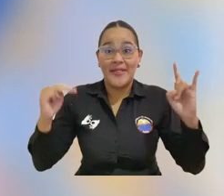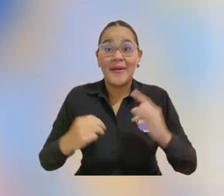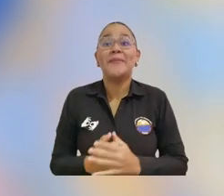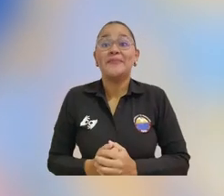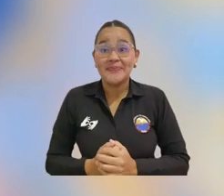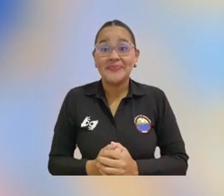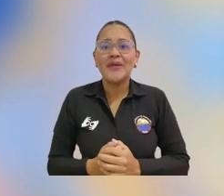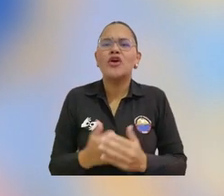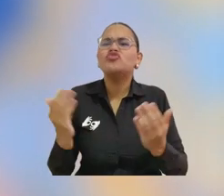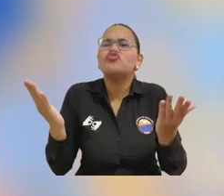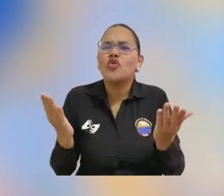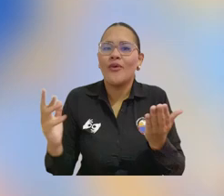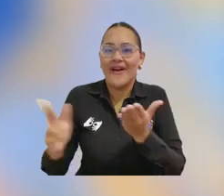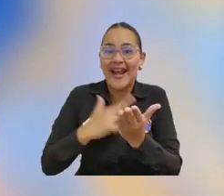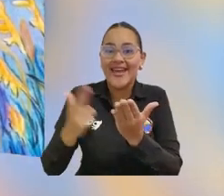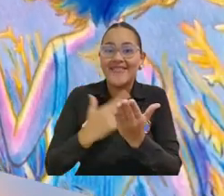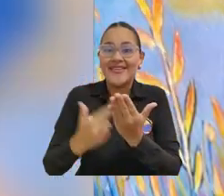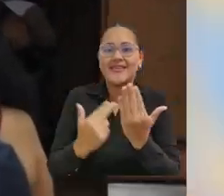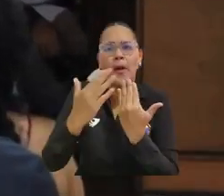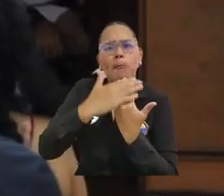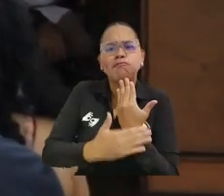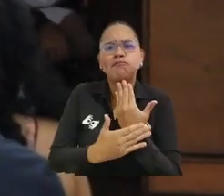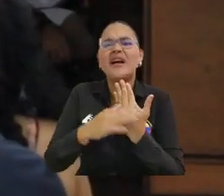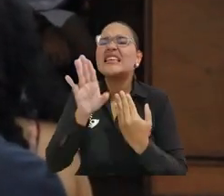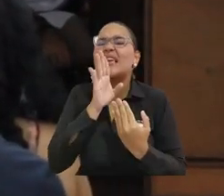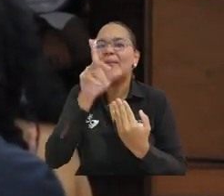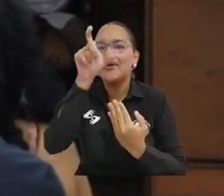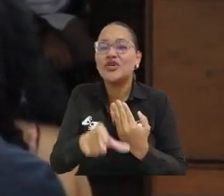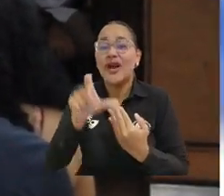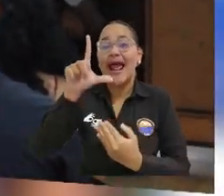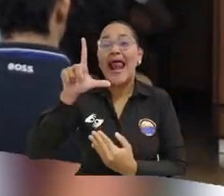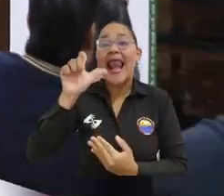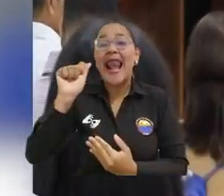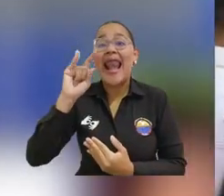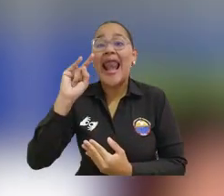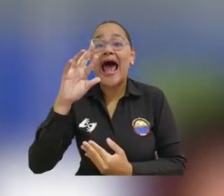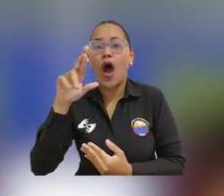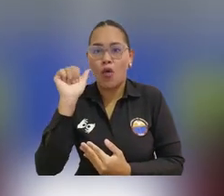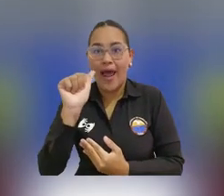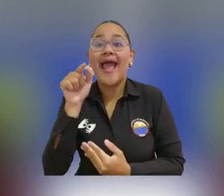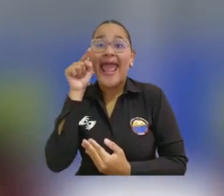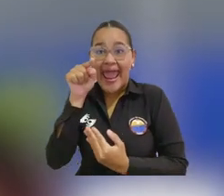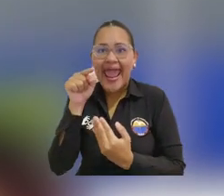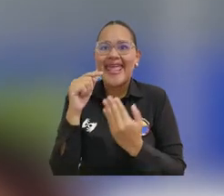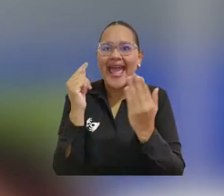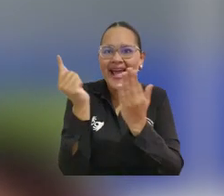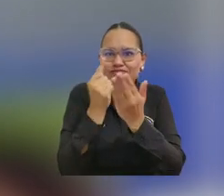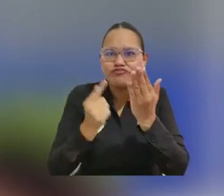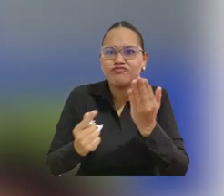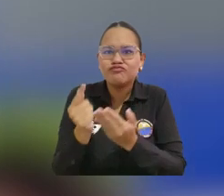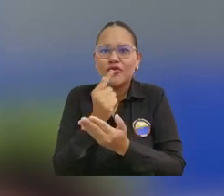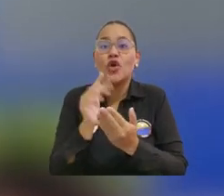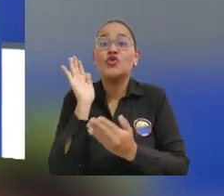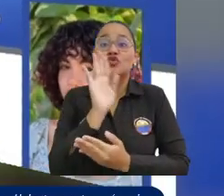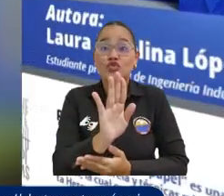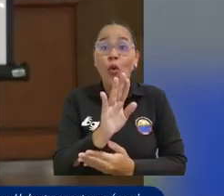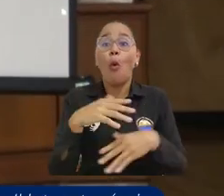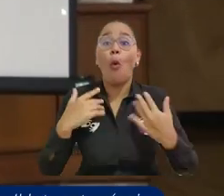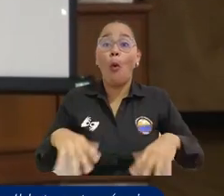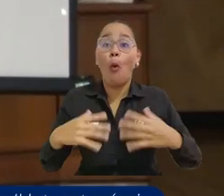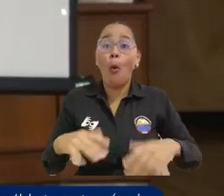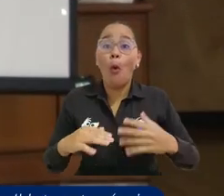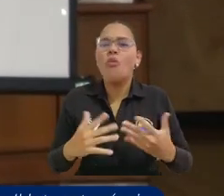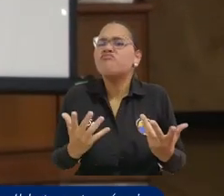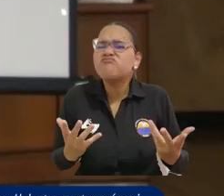edición la imagen que ilustra la de la revista fue realizada por Laura López Otero estudiante del programa de ingeniería industrial me